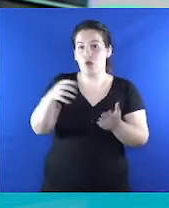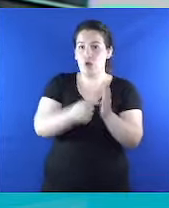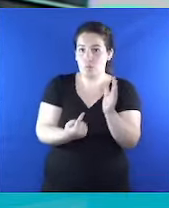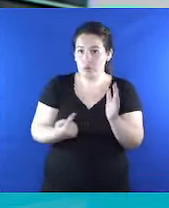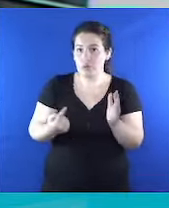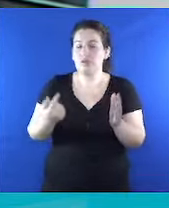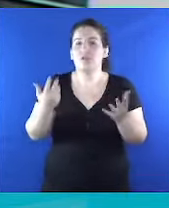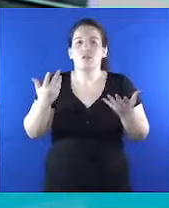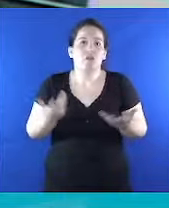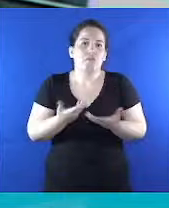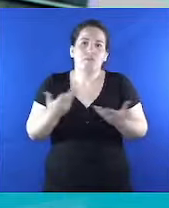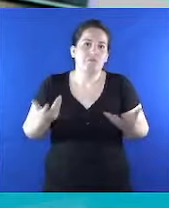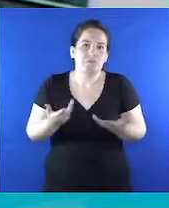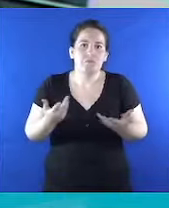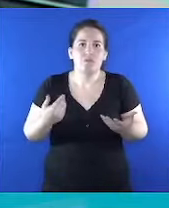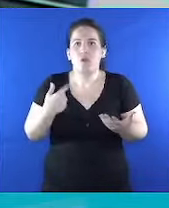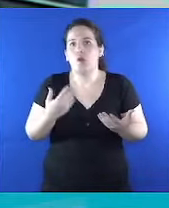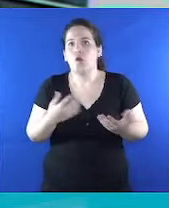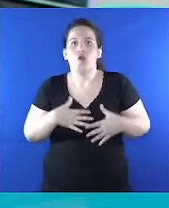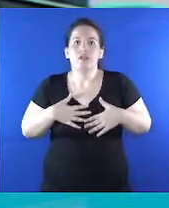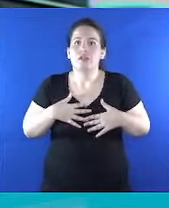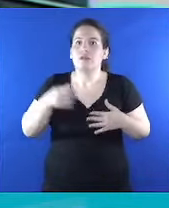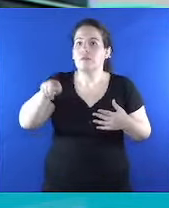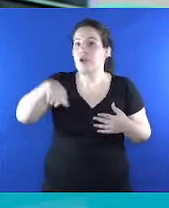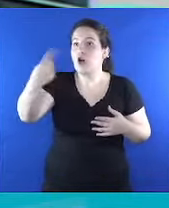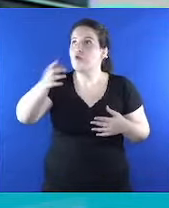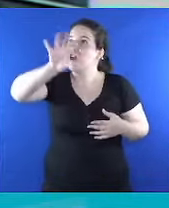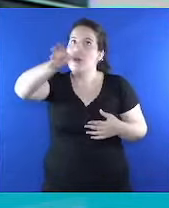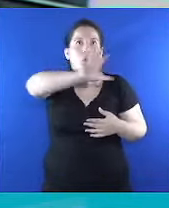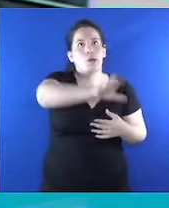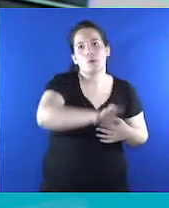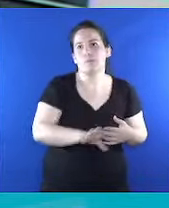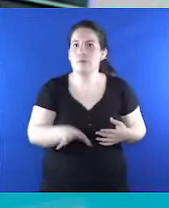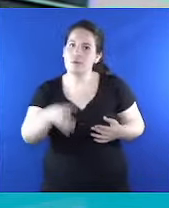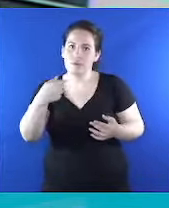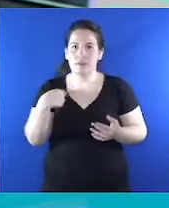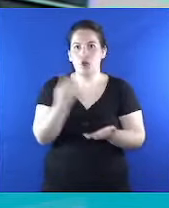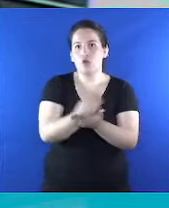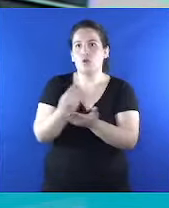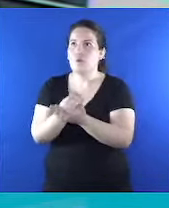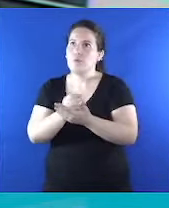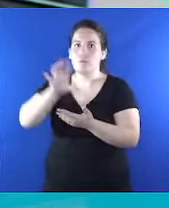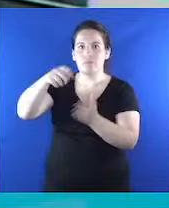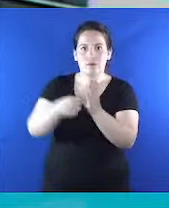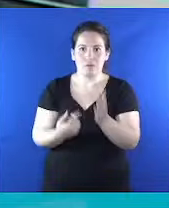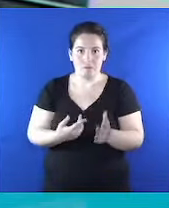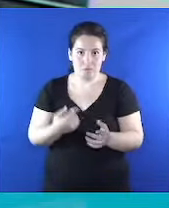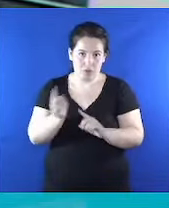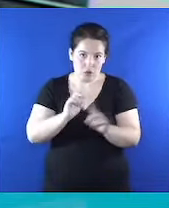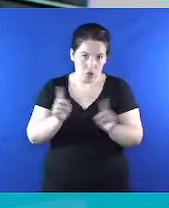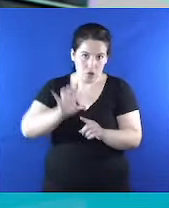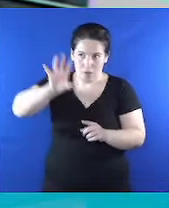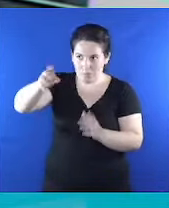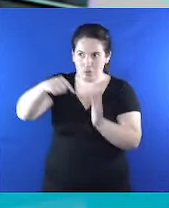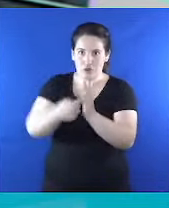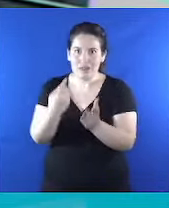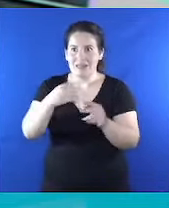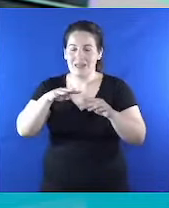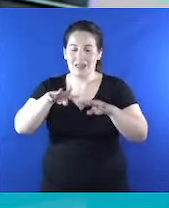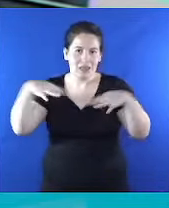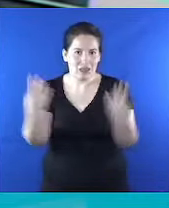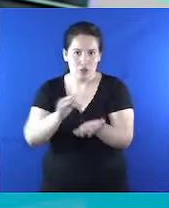o o digo satisfactoriamente para otras provincias o los diputados porteños que los diputados que tienen la provincia de Buenos Aires